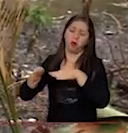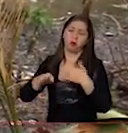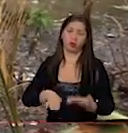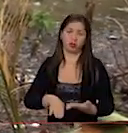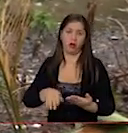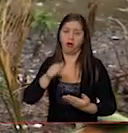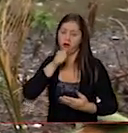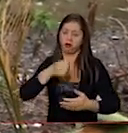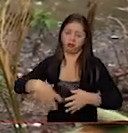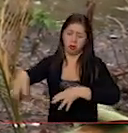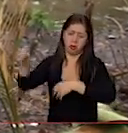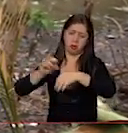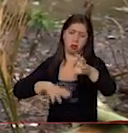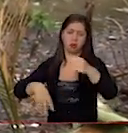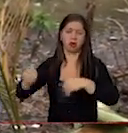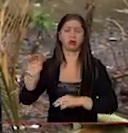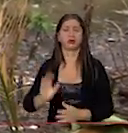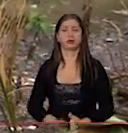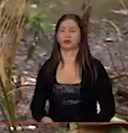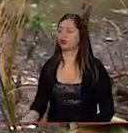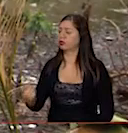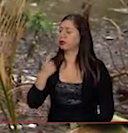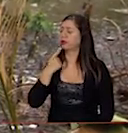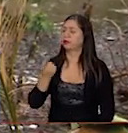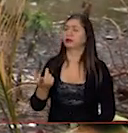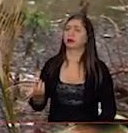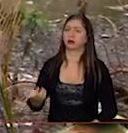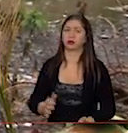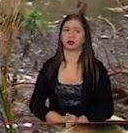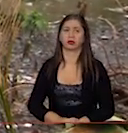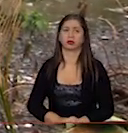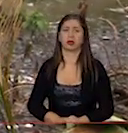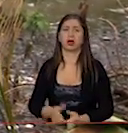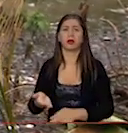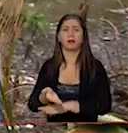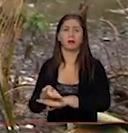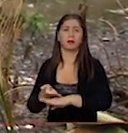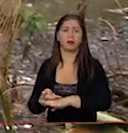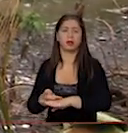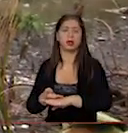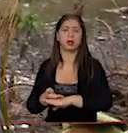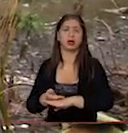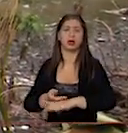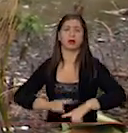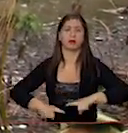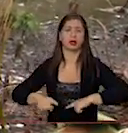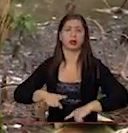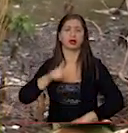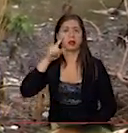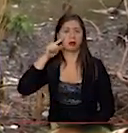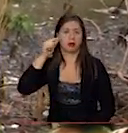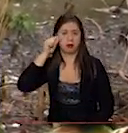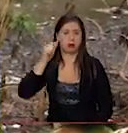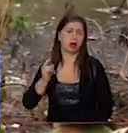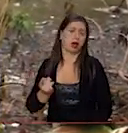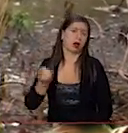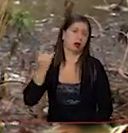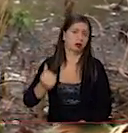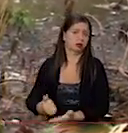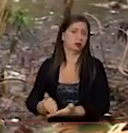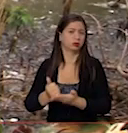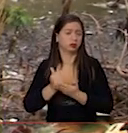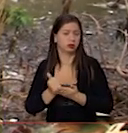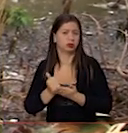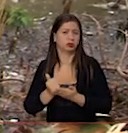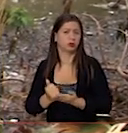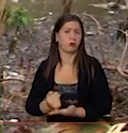llevó. ¿Qué le pide usted a la administración? ¿Cómo? ¿Qué le pide usted a la administración de Candelaria? No, pues una ayuda, pues, porque estoy